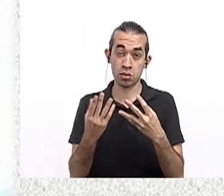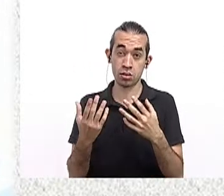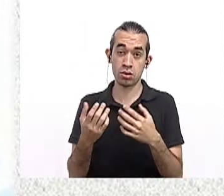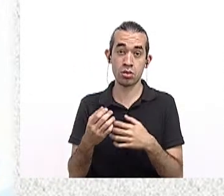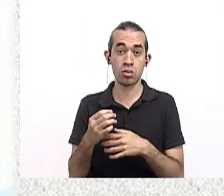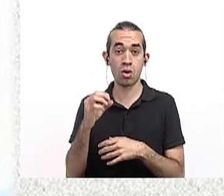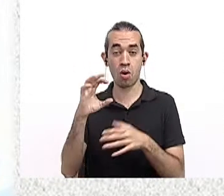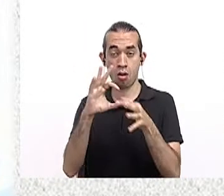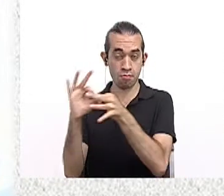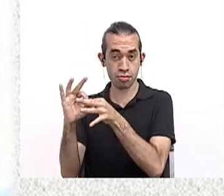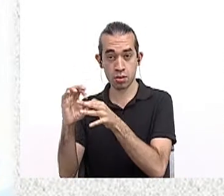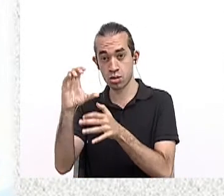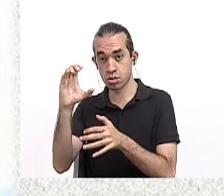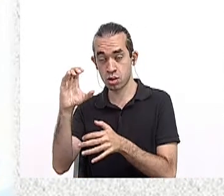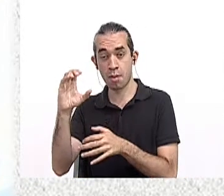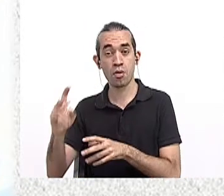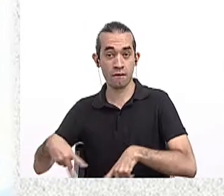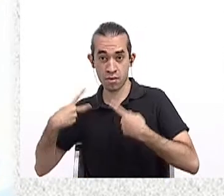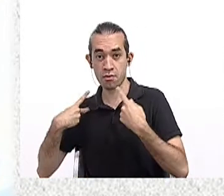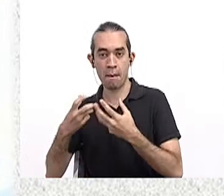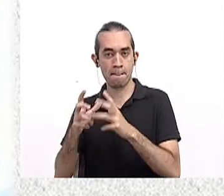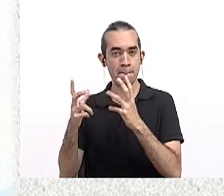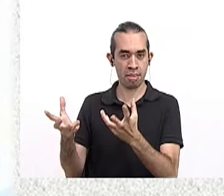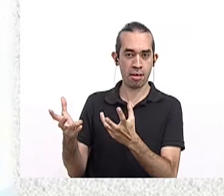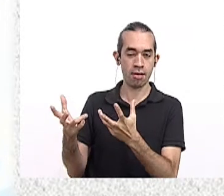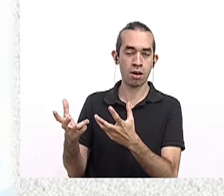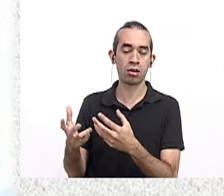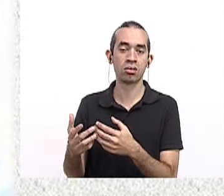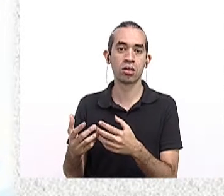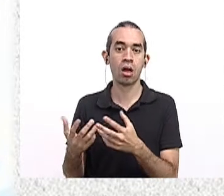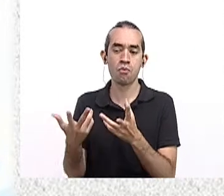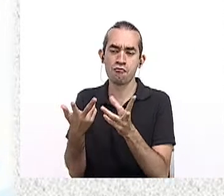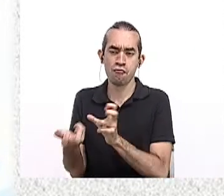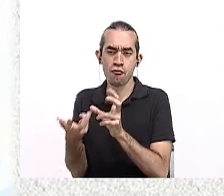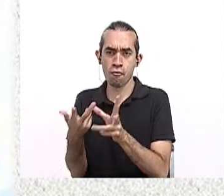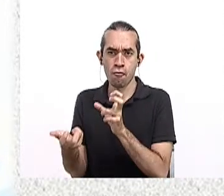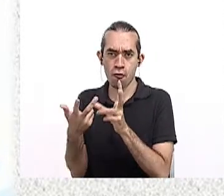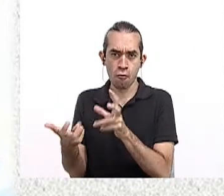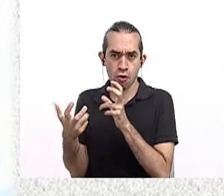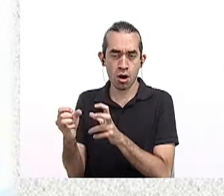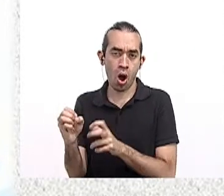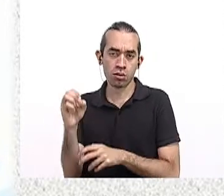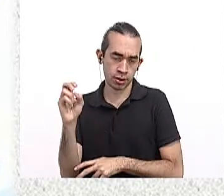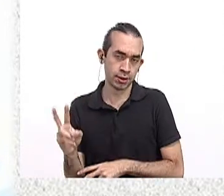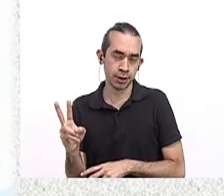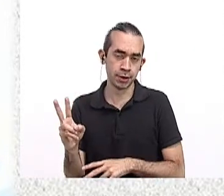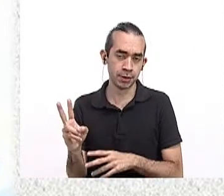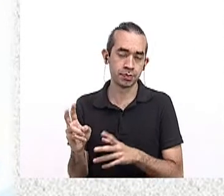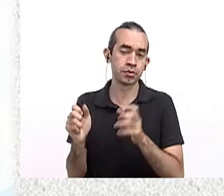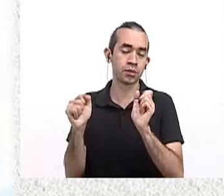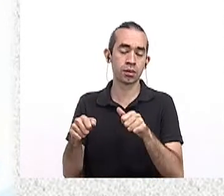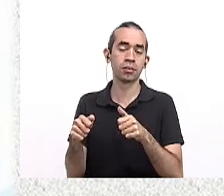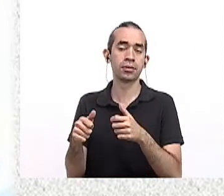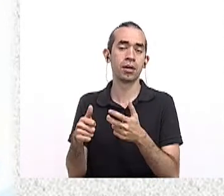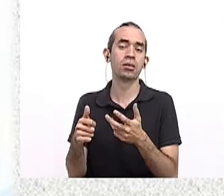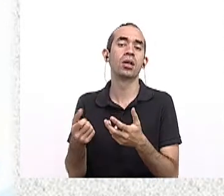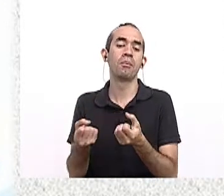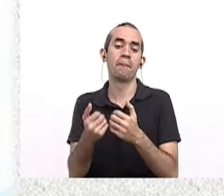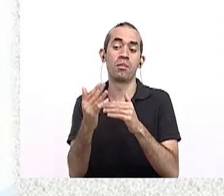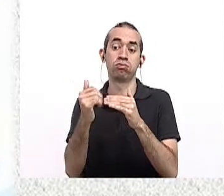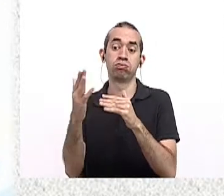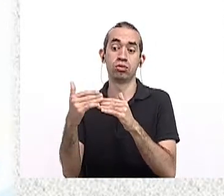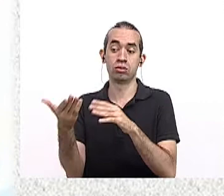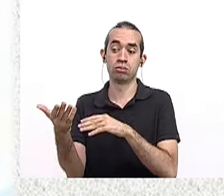entonces empieza a consumirse mucho de lo exhibido en que se encuentra el presente para poder descomponer este exceso en materia